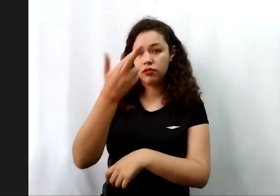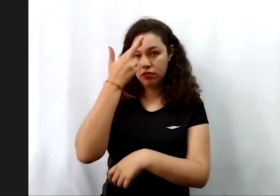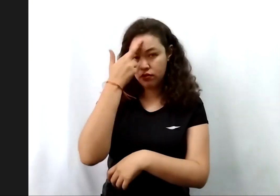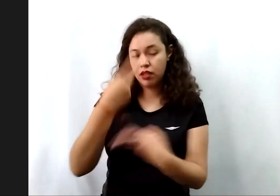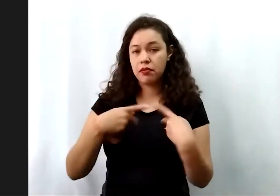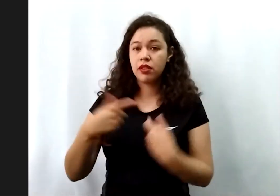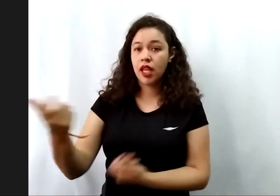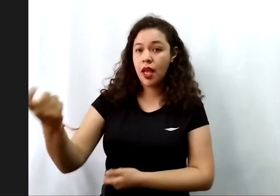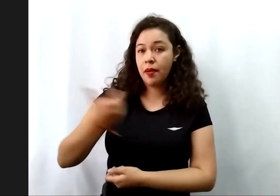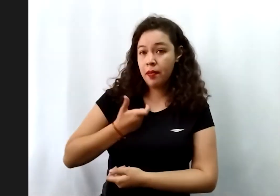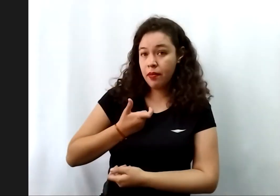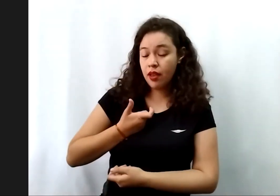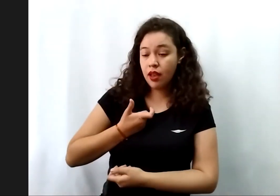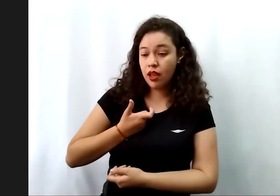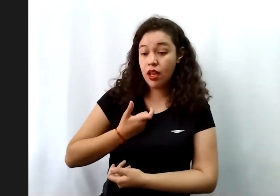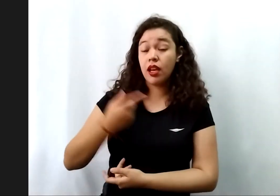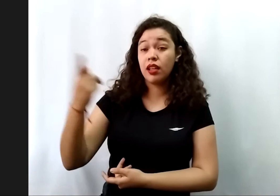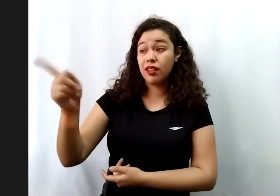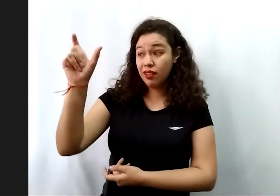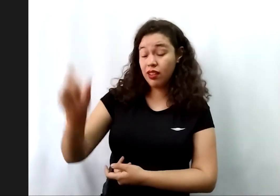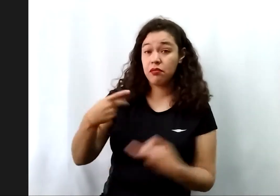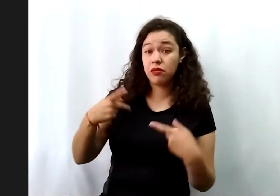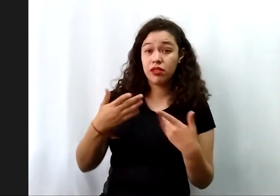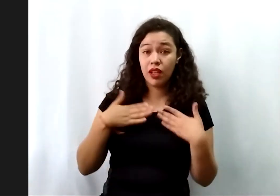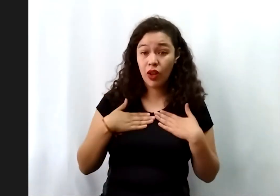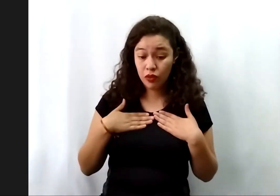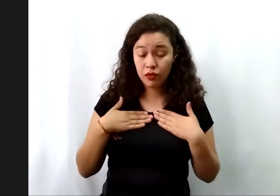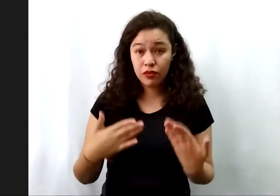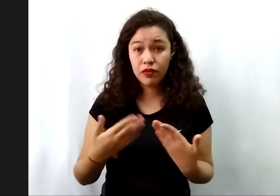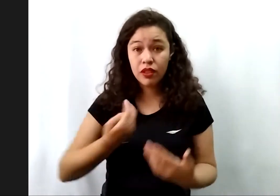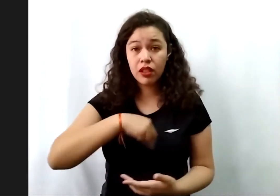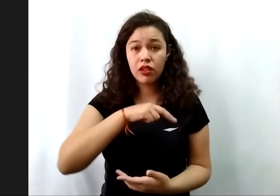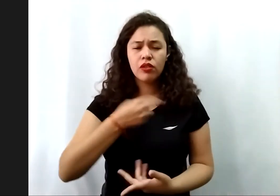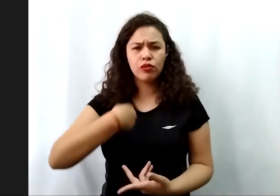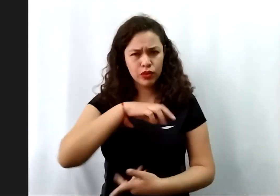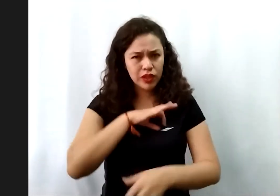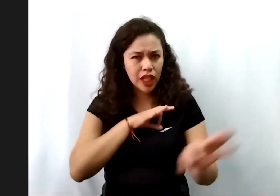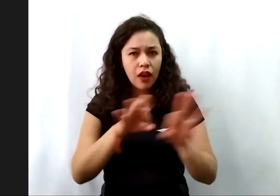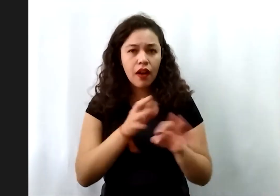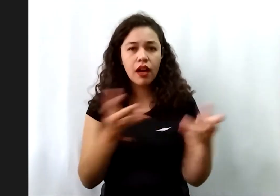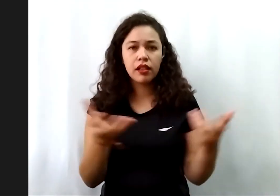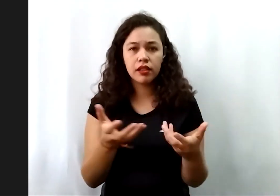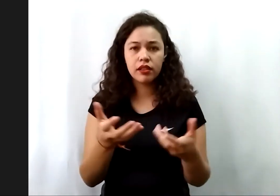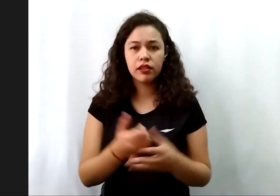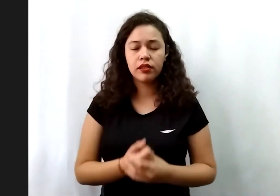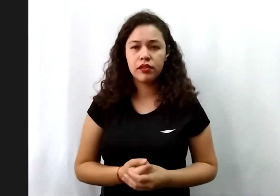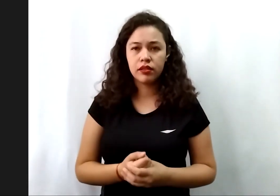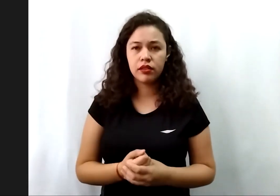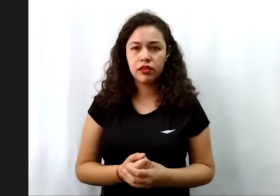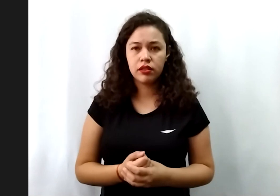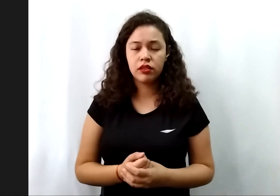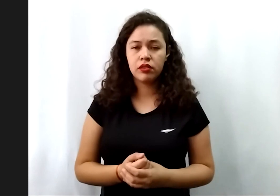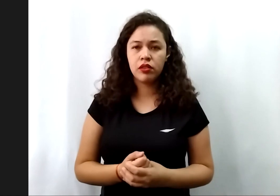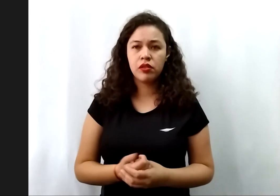lo hace porque confía en nosotros, porque estamos haciendo un trabajo. Lo hace porque lo